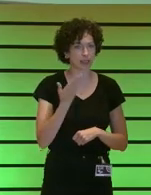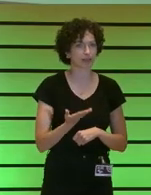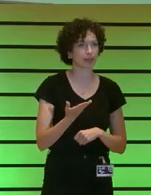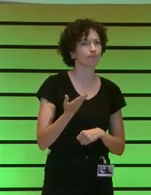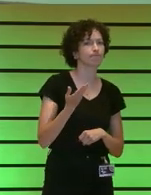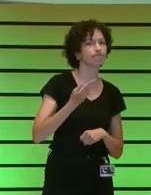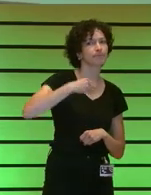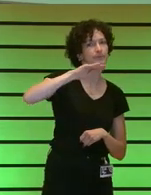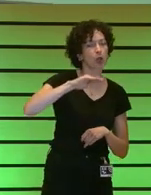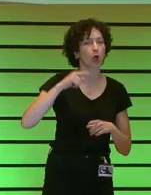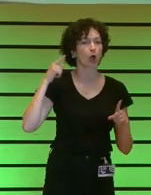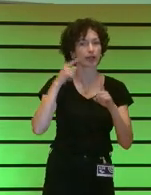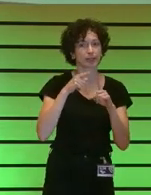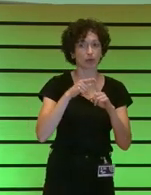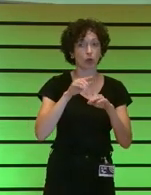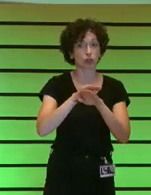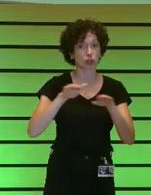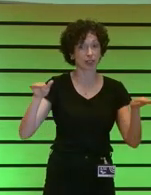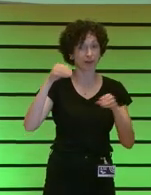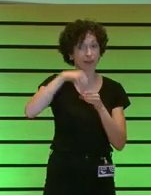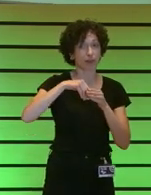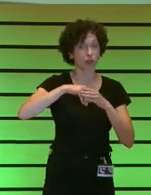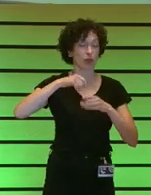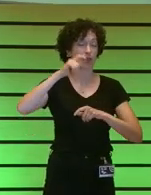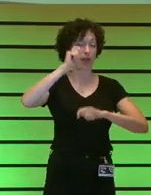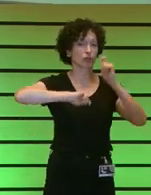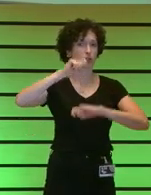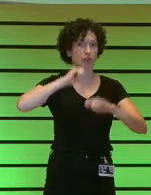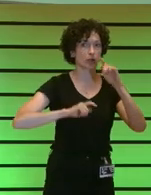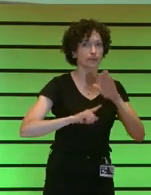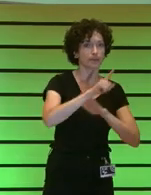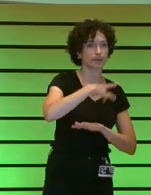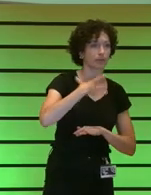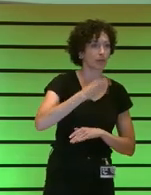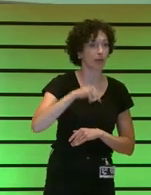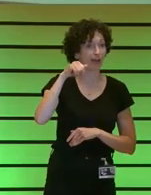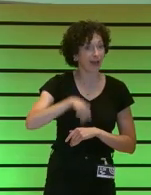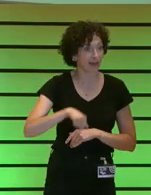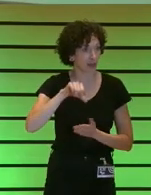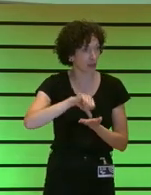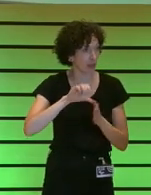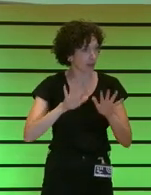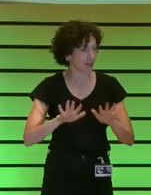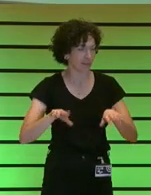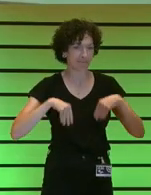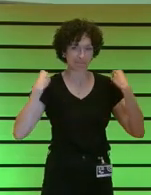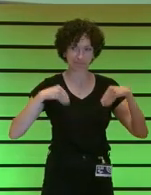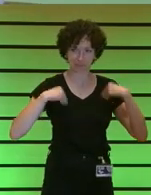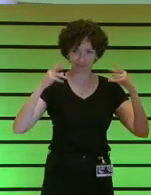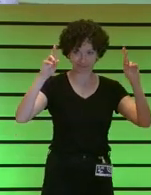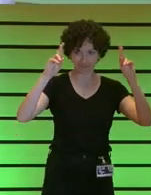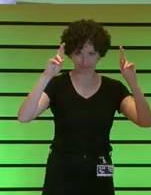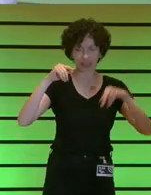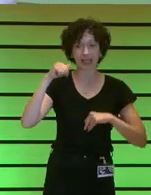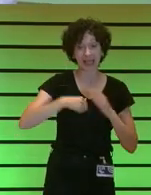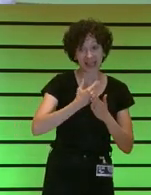hacia la sostenibilidad en nuestras organizaciones espero que disfrutéis la estancia en nuestra ciudad y que estos días nos